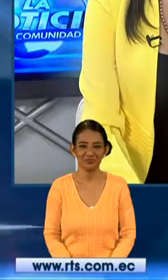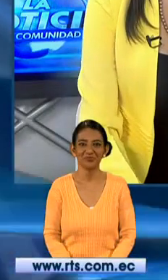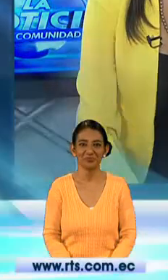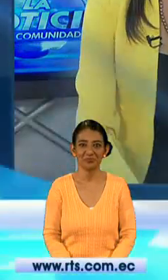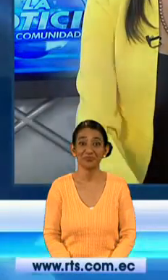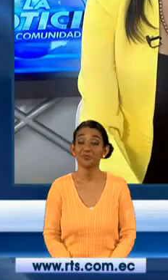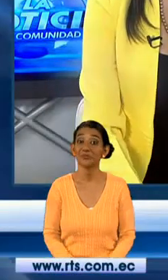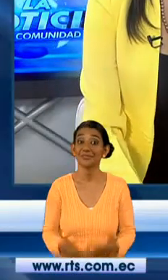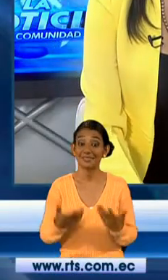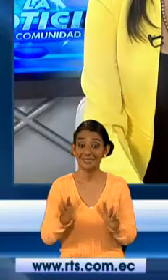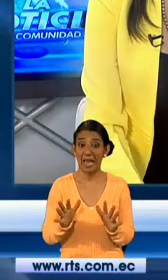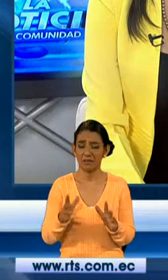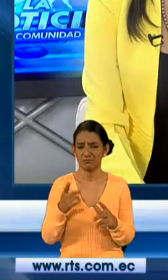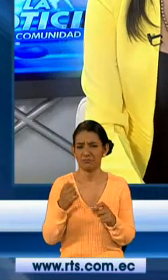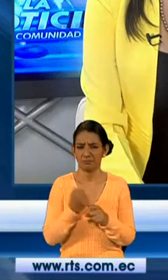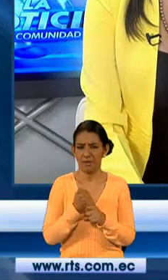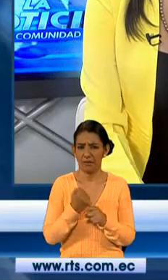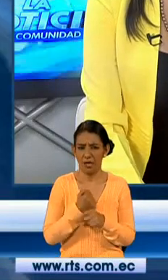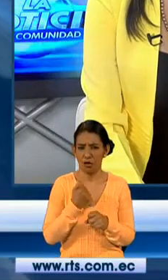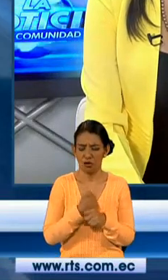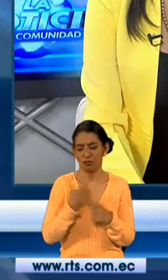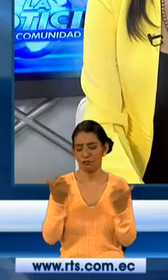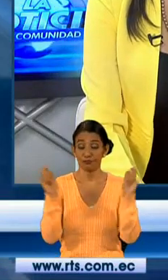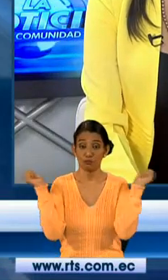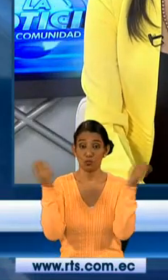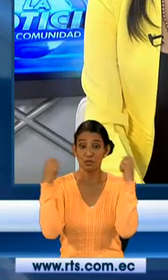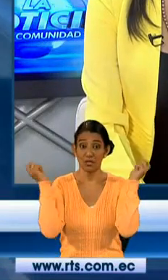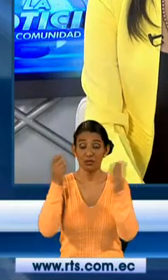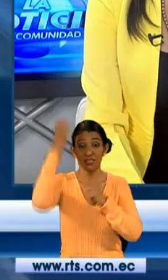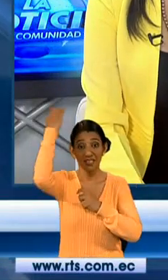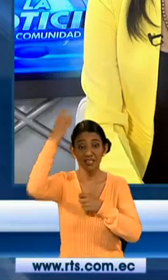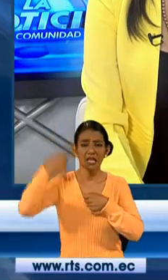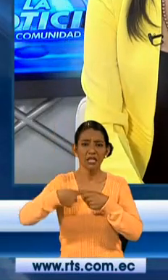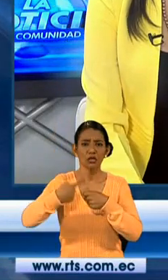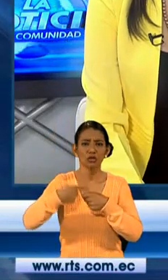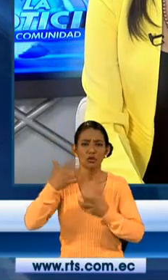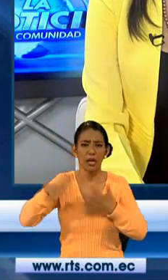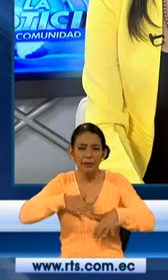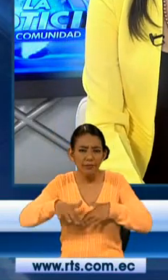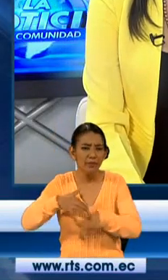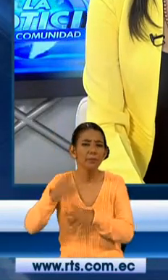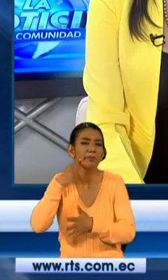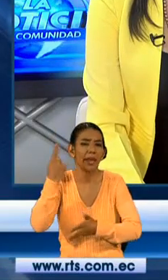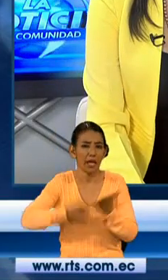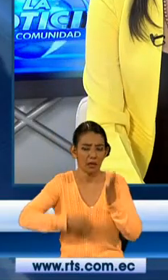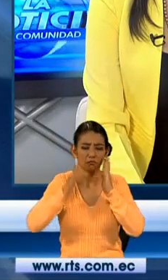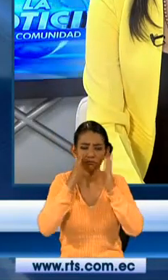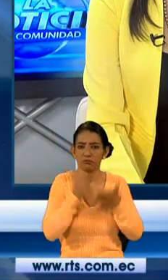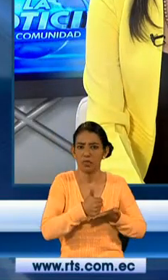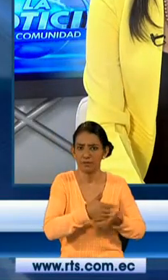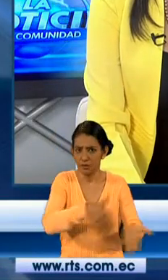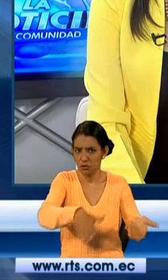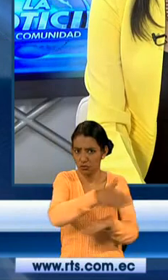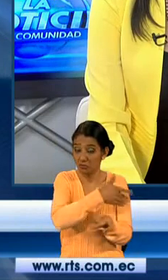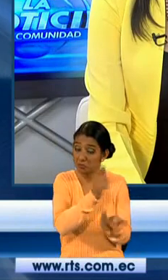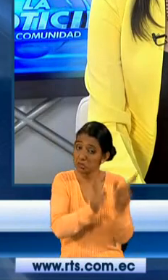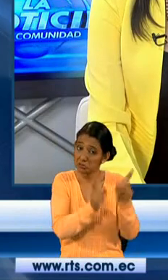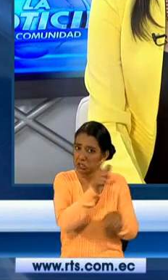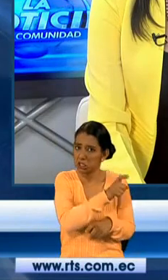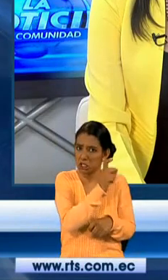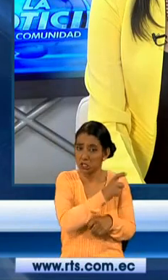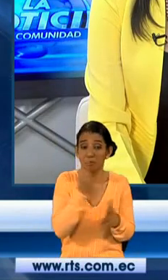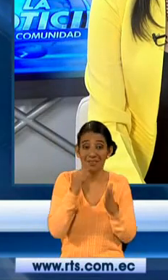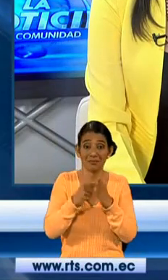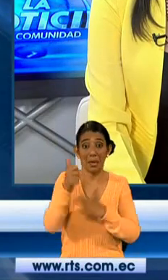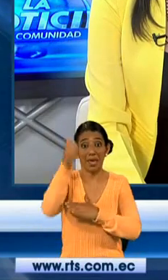Que realizan vecinos y amigos, la Fundación Reina de Quito siempre son en beneficios de la ciudadanía. El desfile de ayer que se realizó en